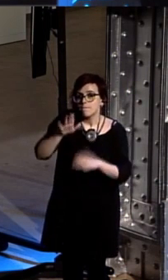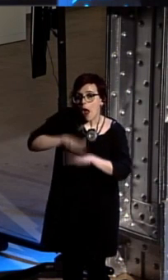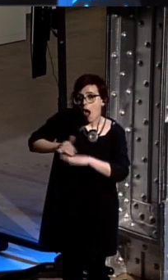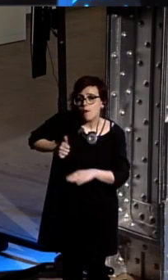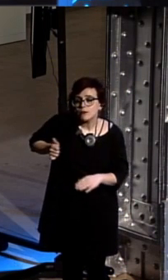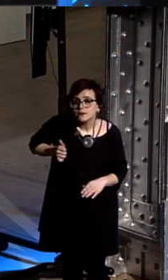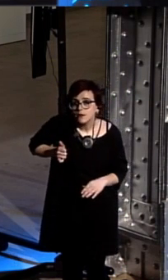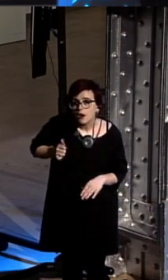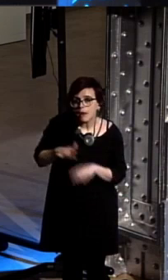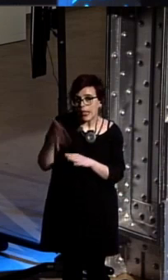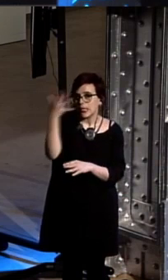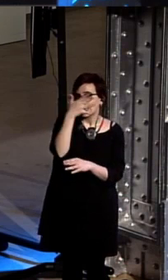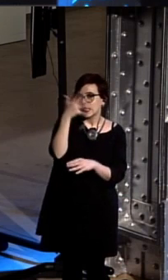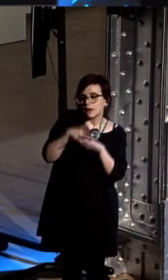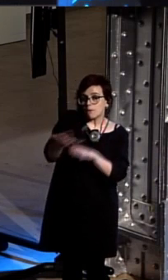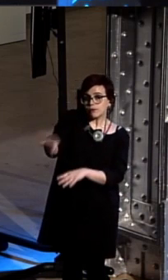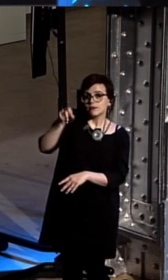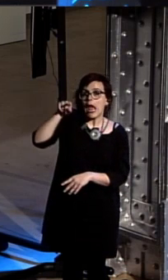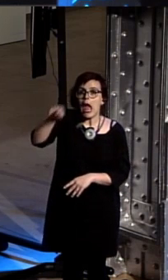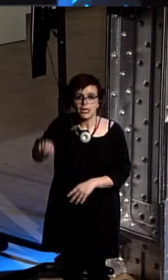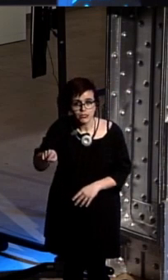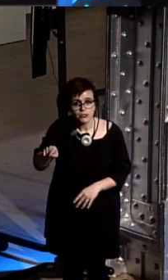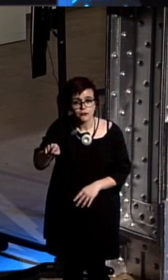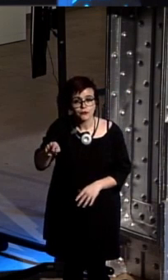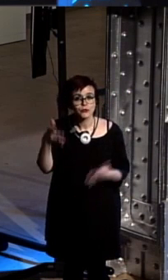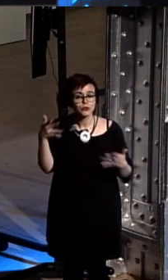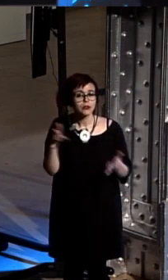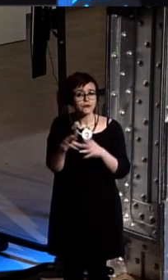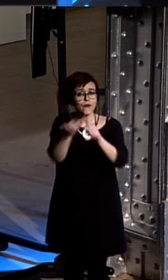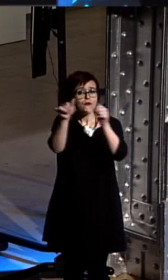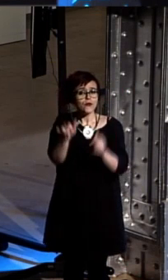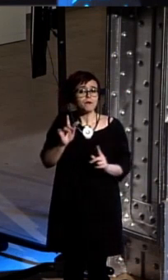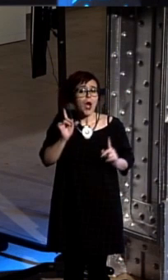para predecir qué decisión vamos a tomar, la única manera de